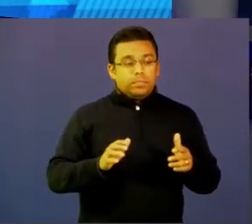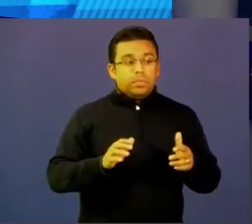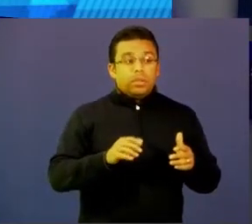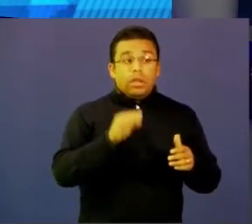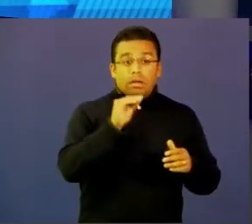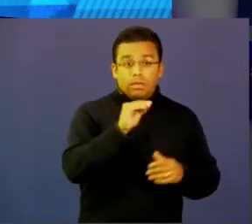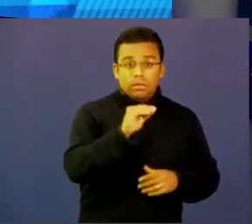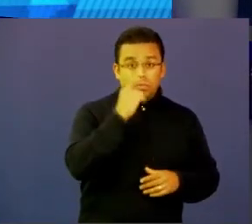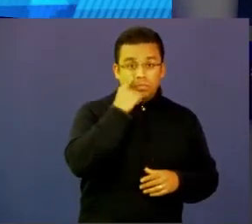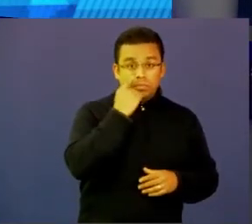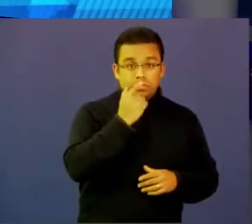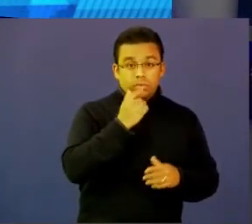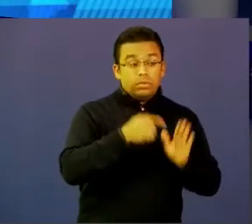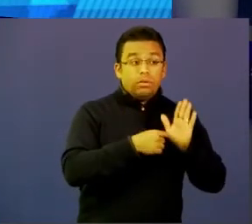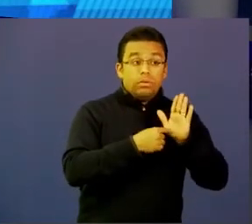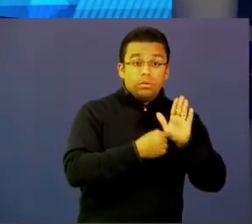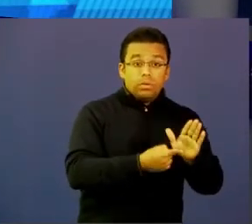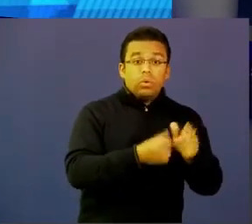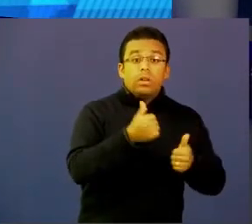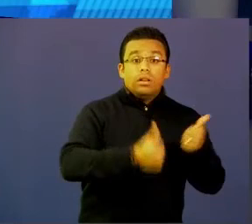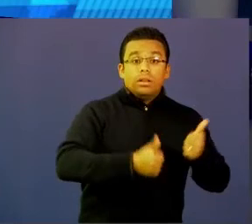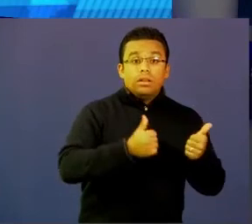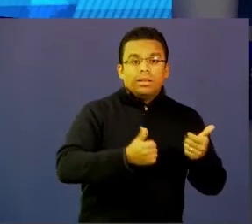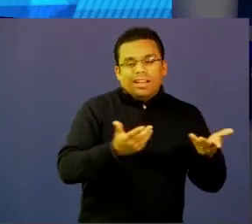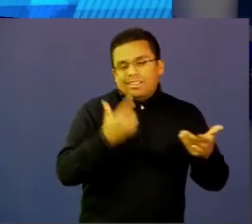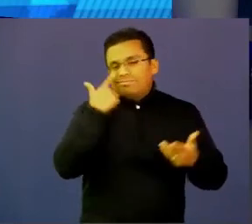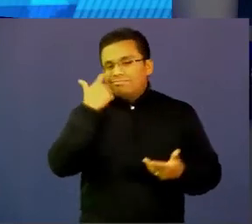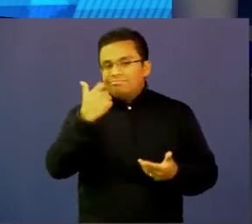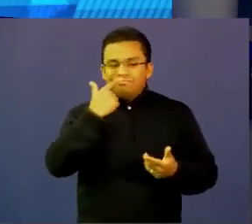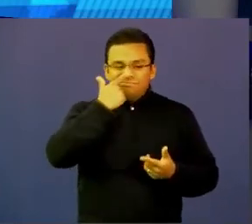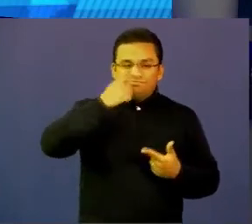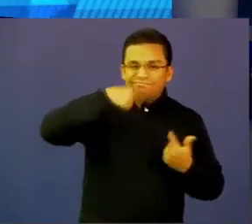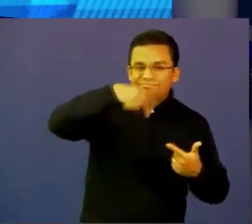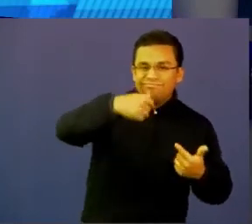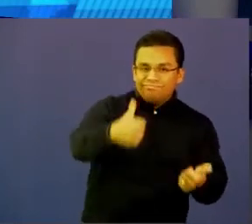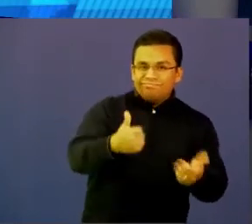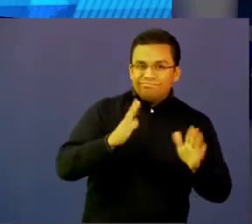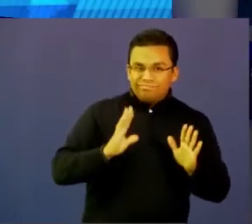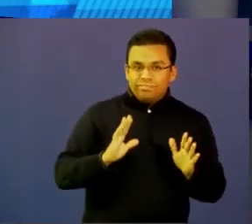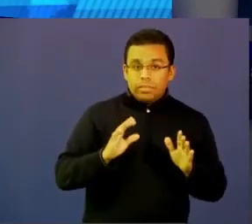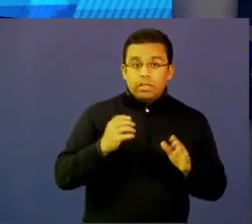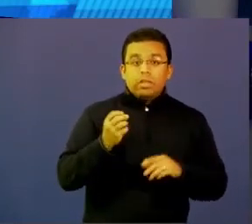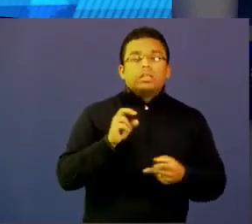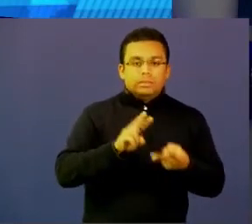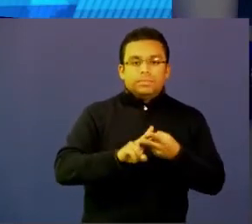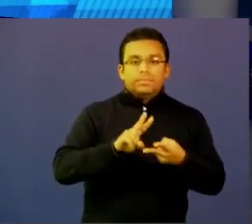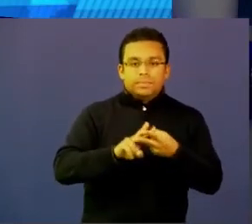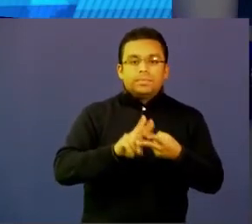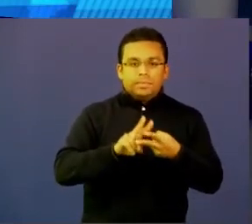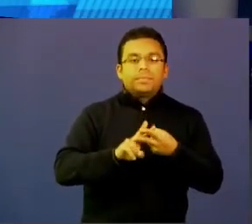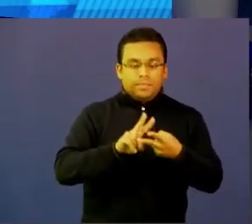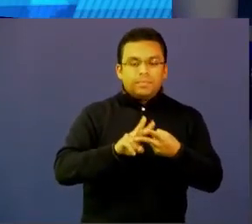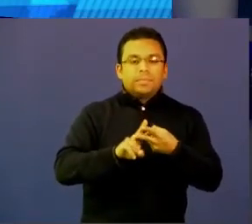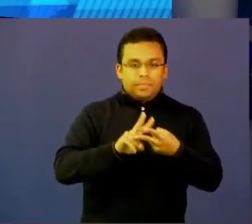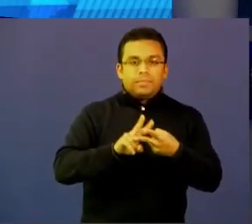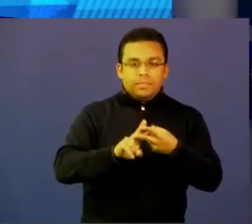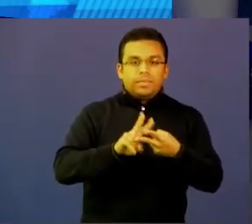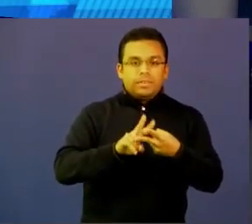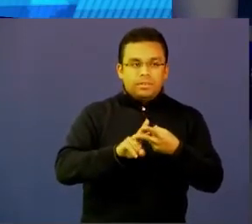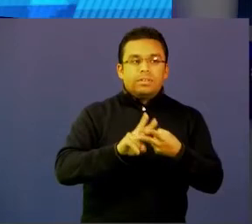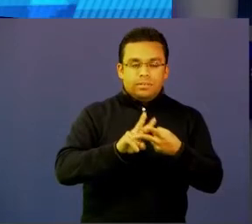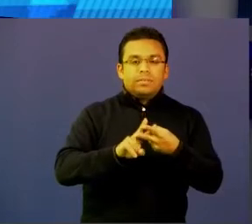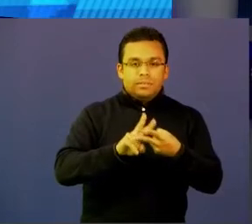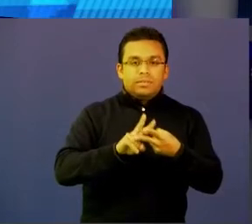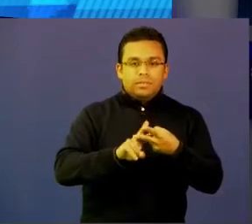anuncio, la tarea es divertirse y numeral Educa Digital han sido trending topics, hemos